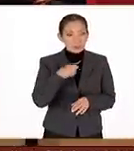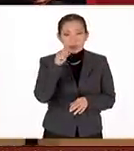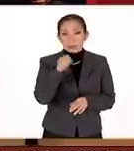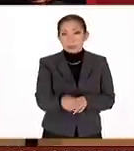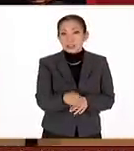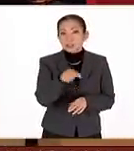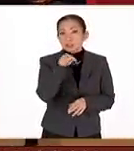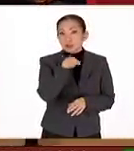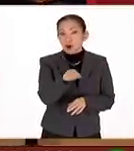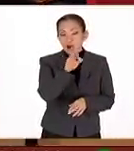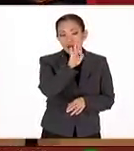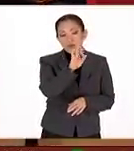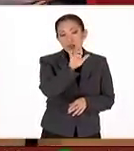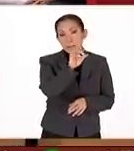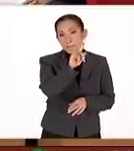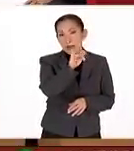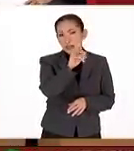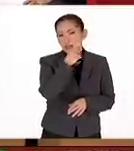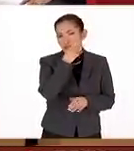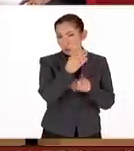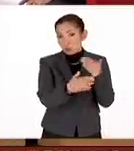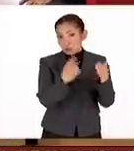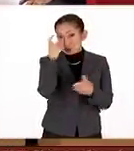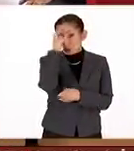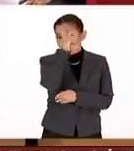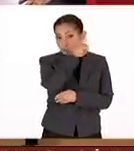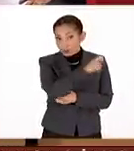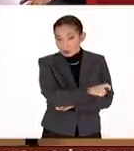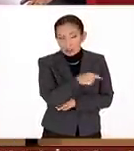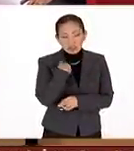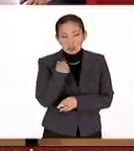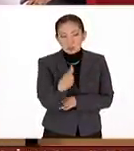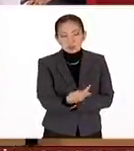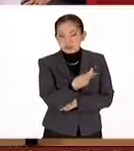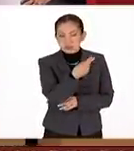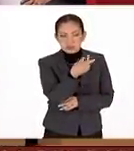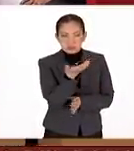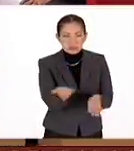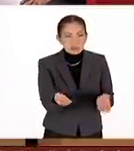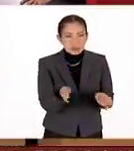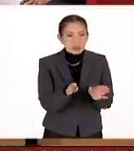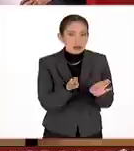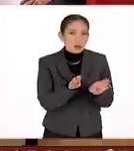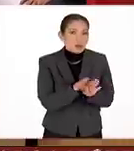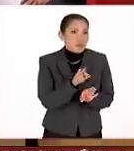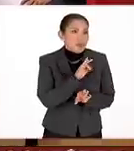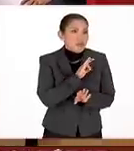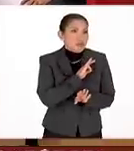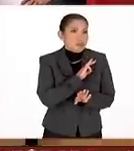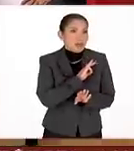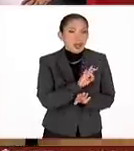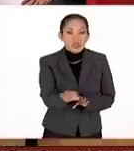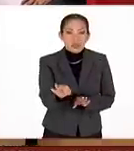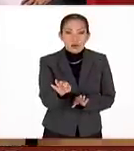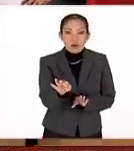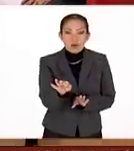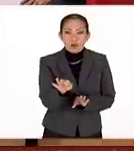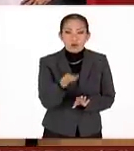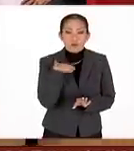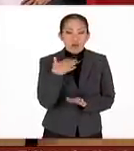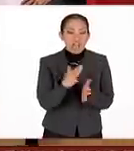fepade reconoció que este proceso va a ser muy complejo yo le pregunto por ejemplo Cómo evitar el las campañas